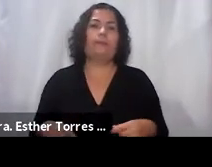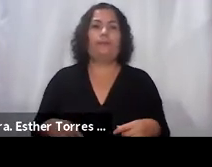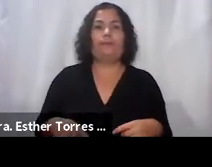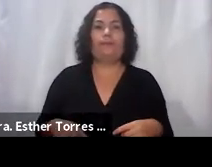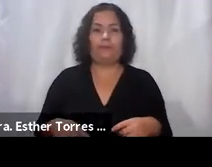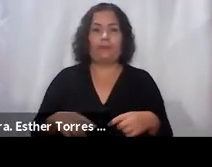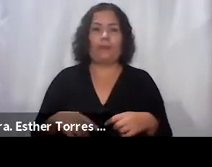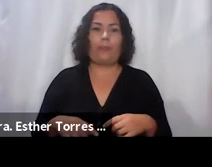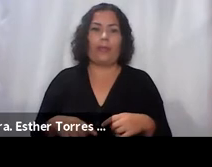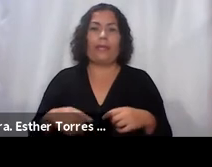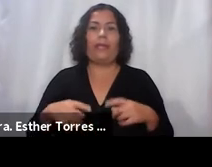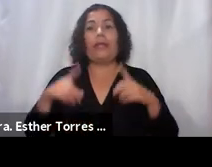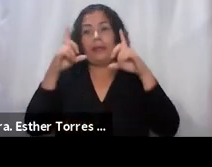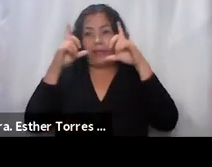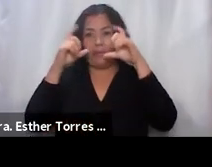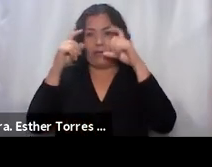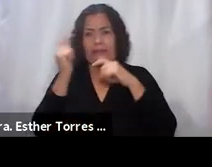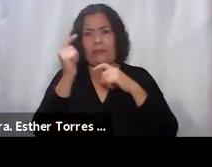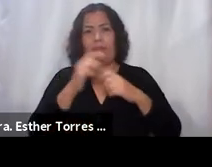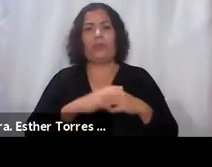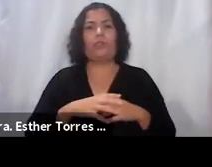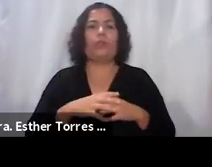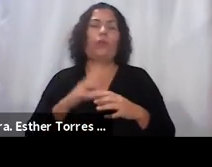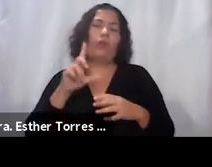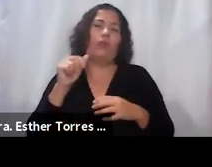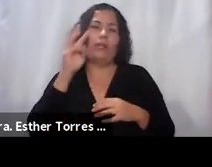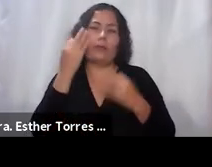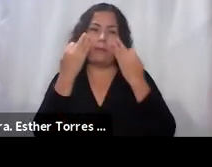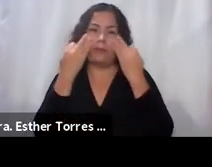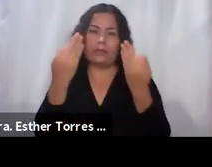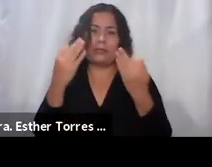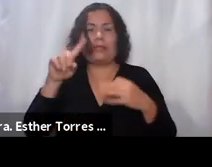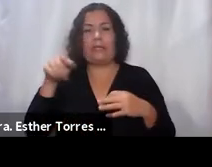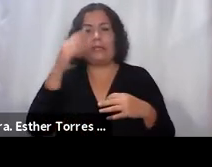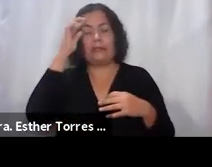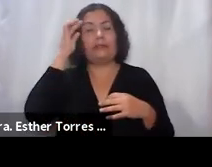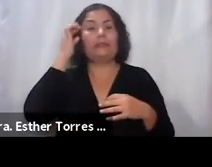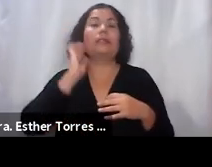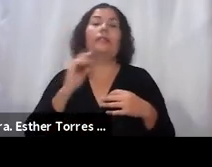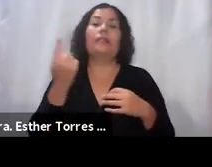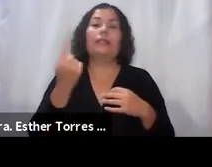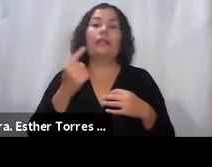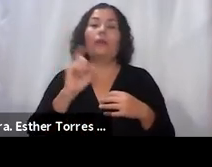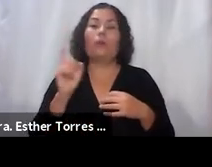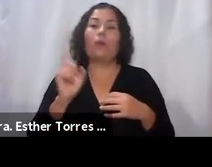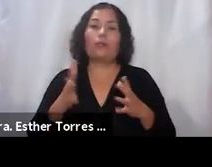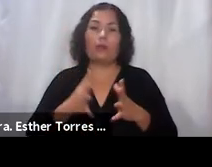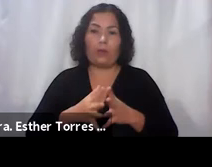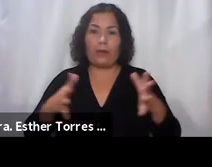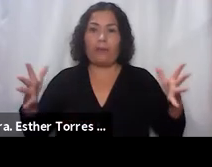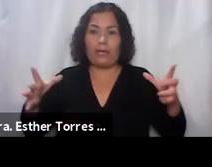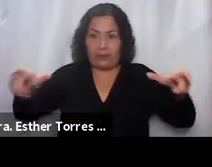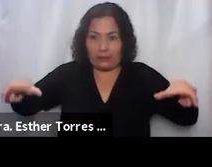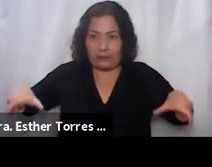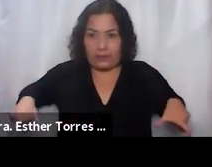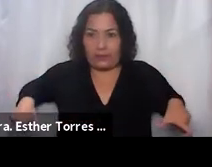Y aquí nada más este plano lo que indica es que al momento de ampliar la banqueta, bueno, pues